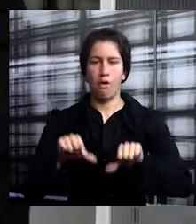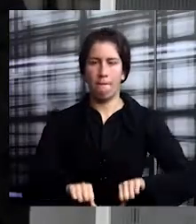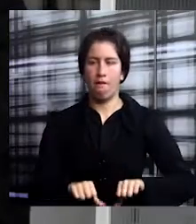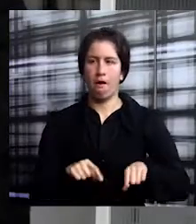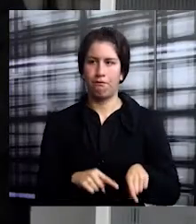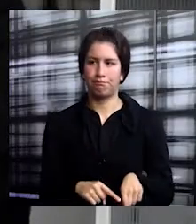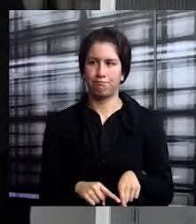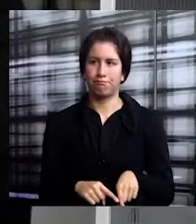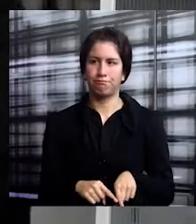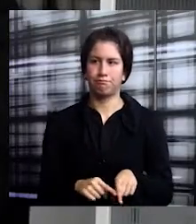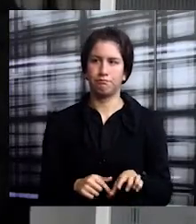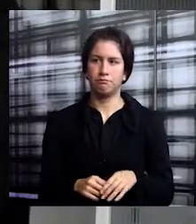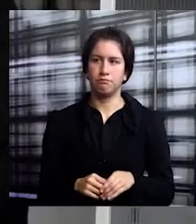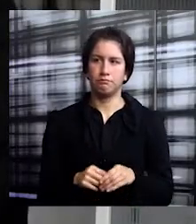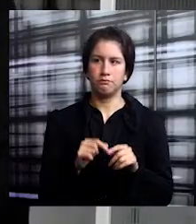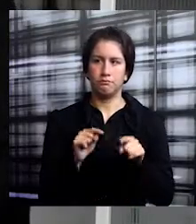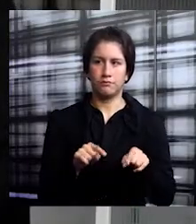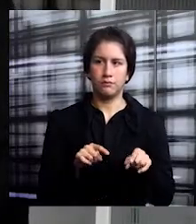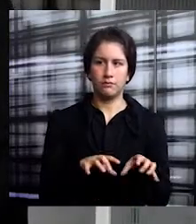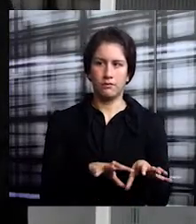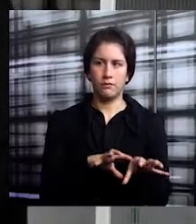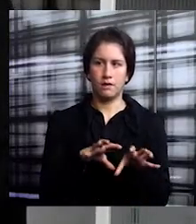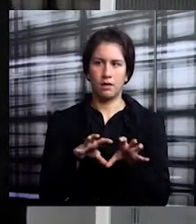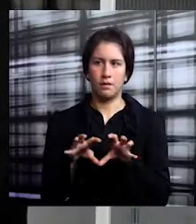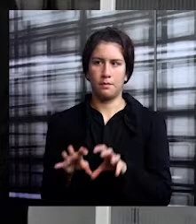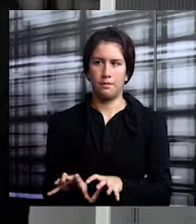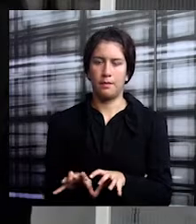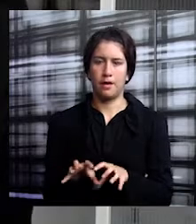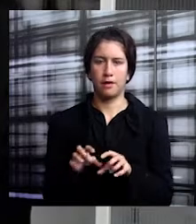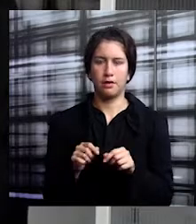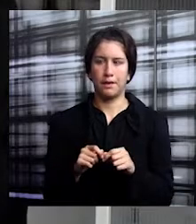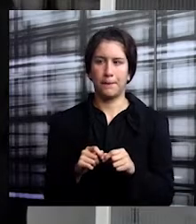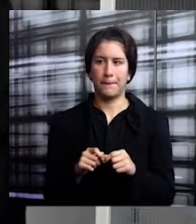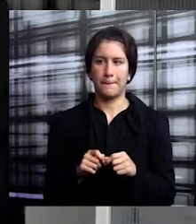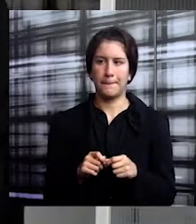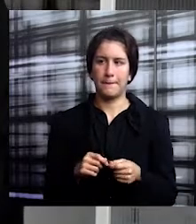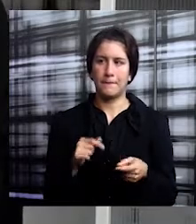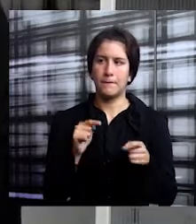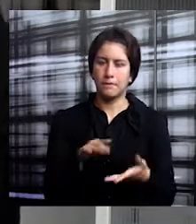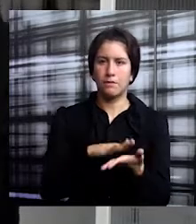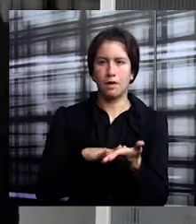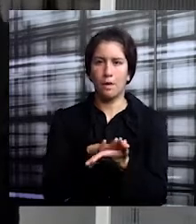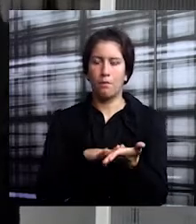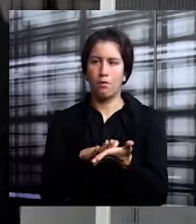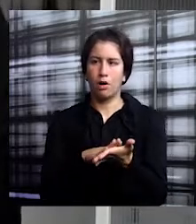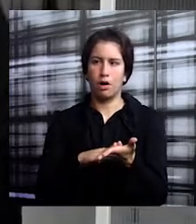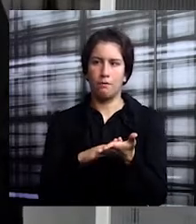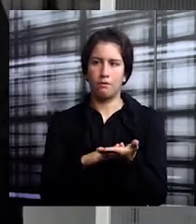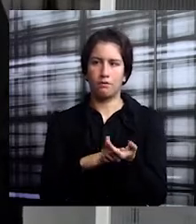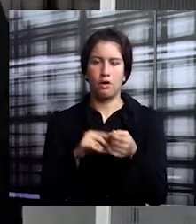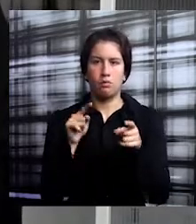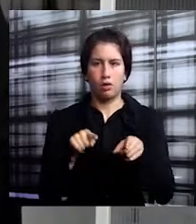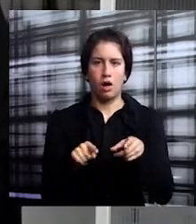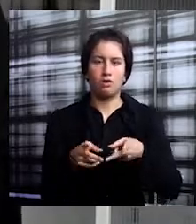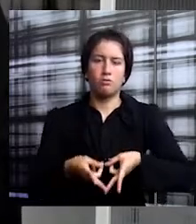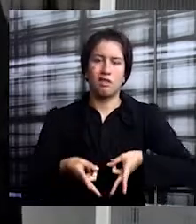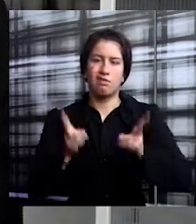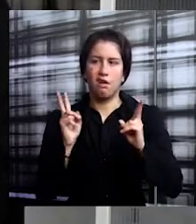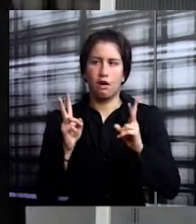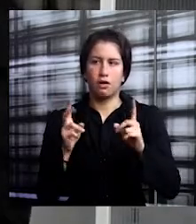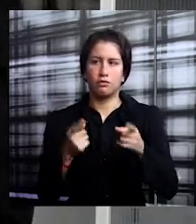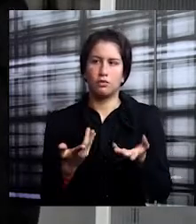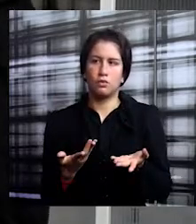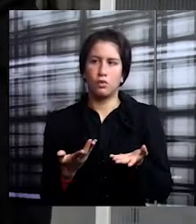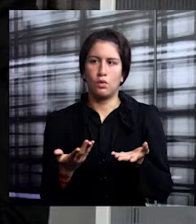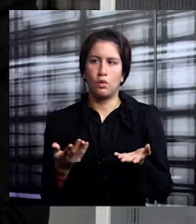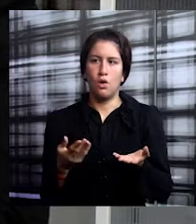aspectos, ¿no es cierto?, que parte de sus informes le preocupan, por ejemplo, que tiene que ver con el accionar de Carabineros, donde se habla de que tiene que